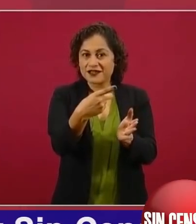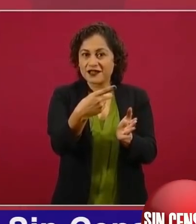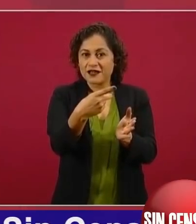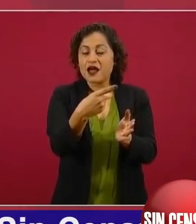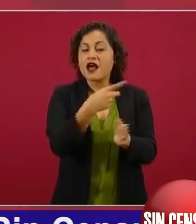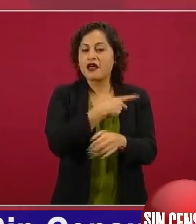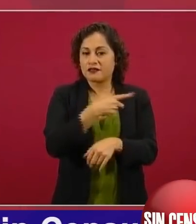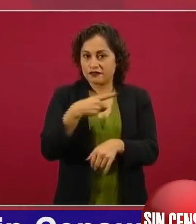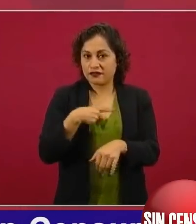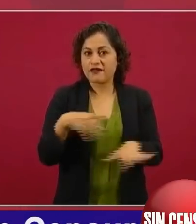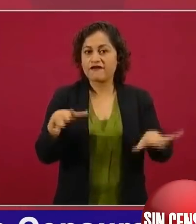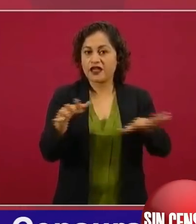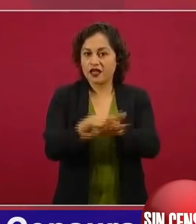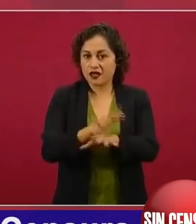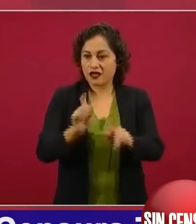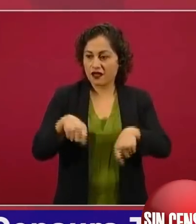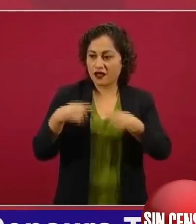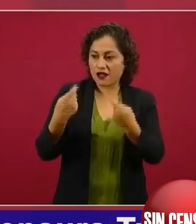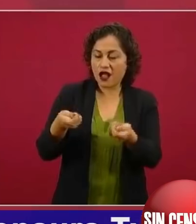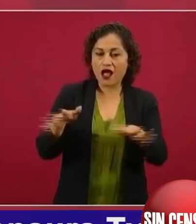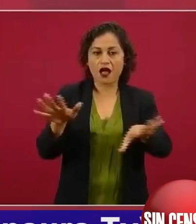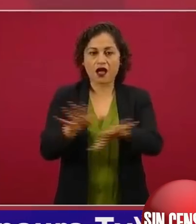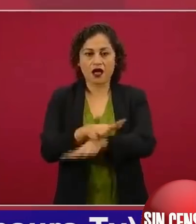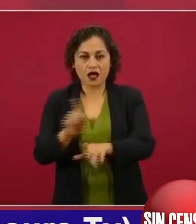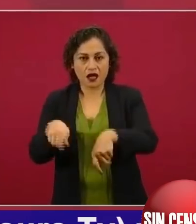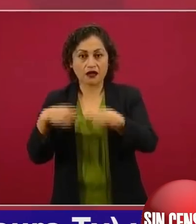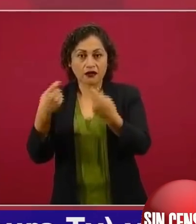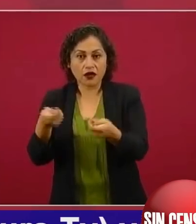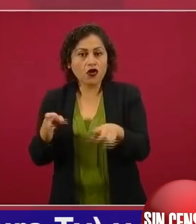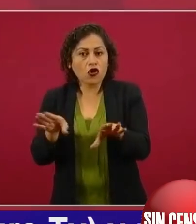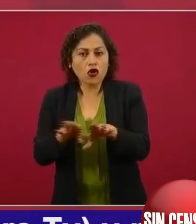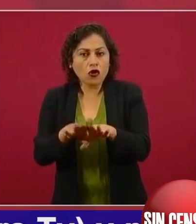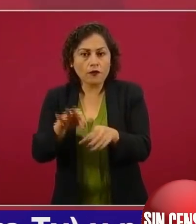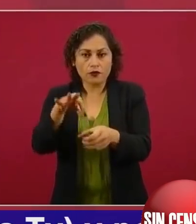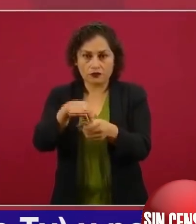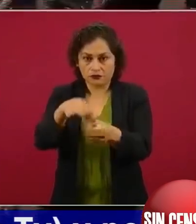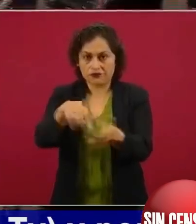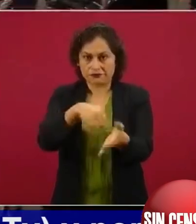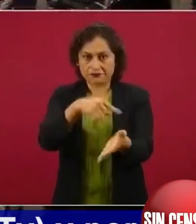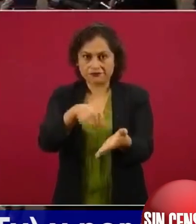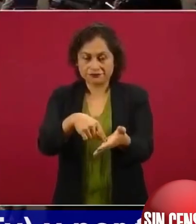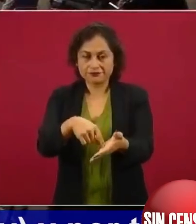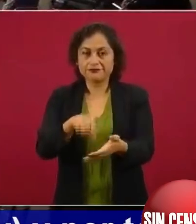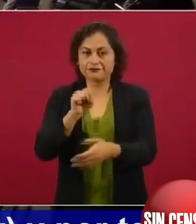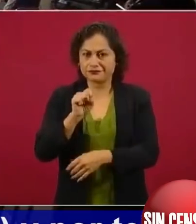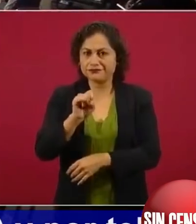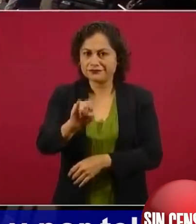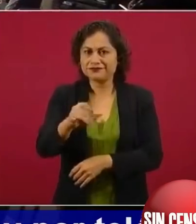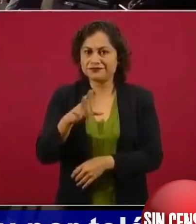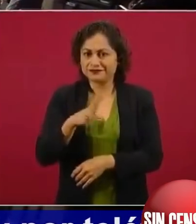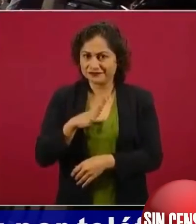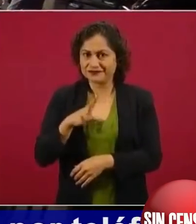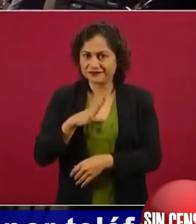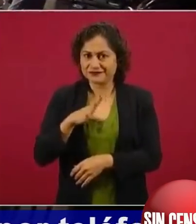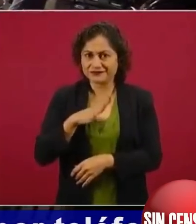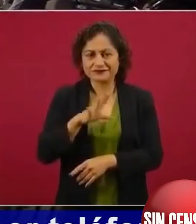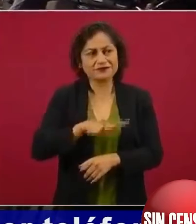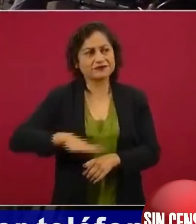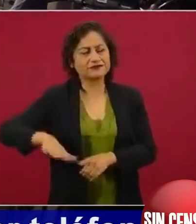haber elecciones, y había elecciones, pero se sabía por anticipado